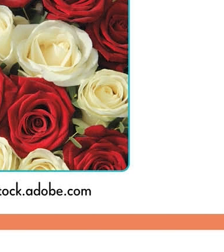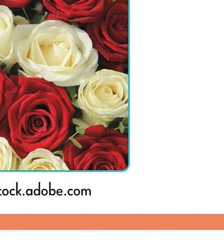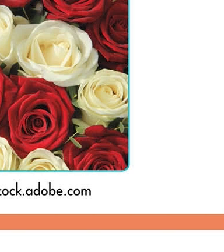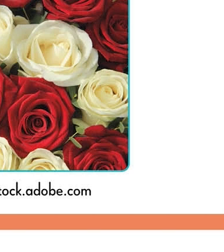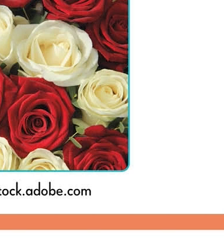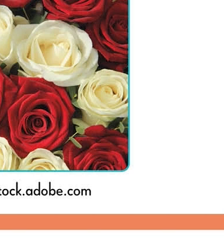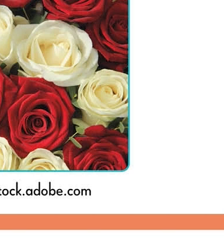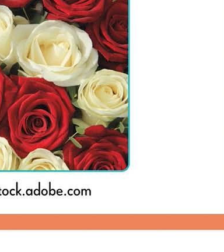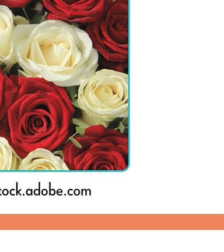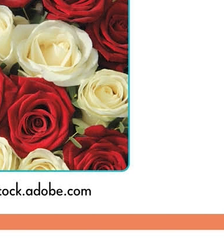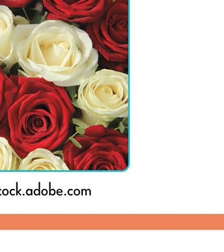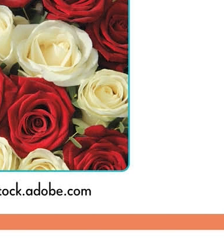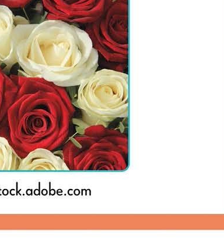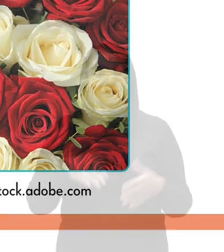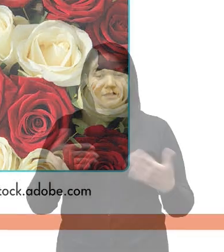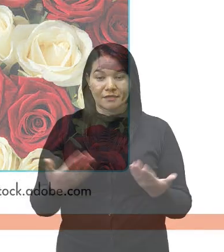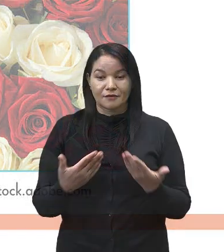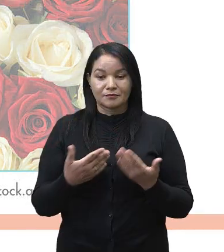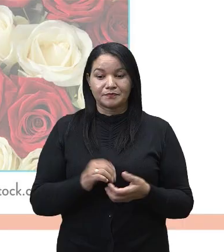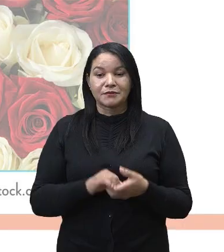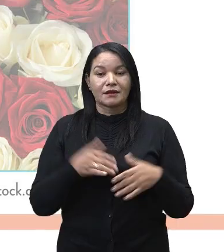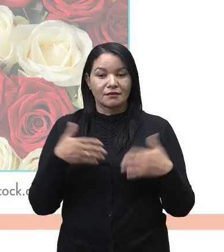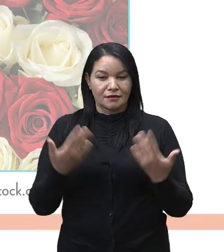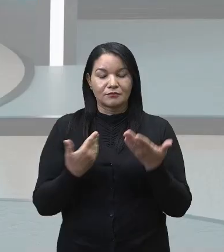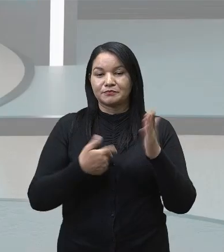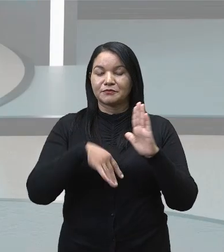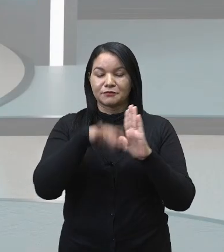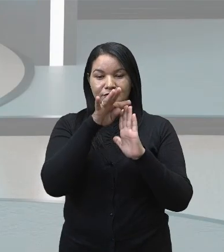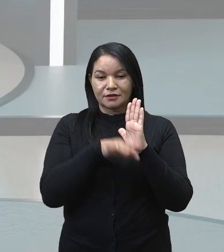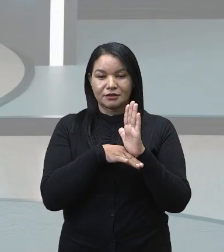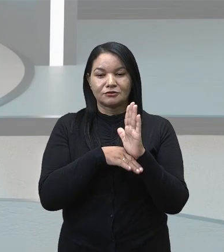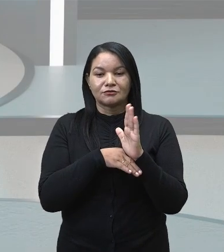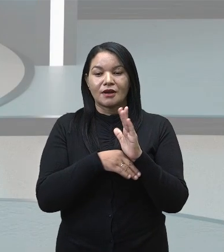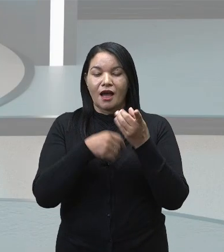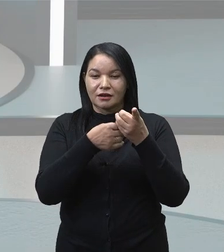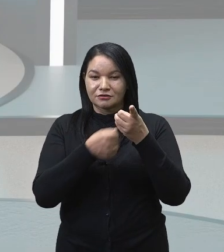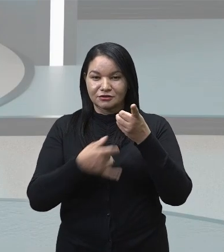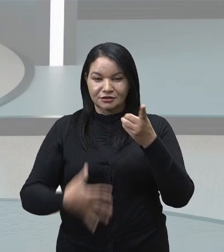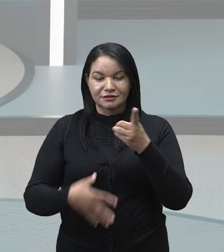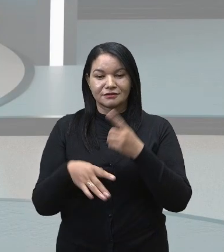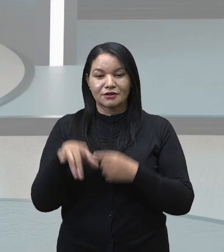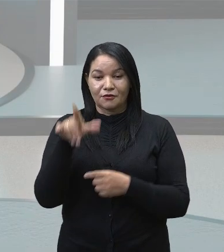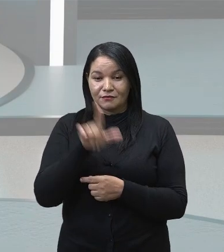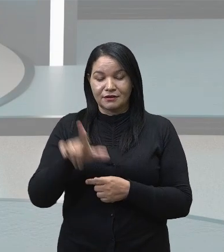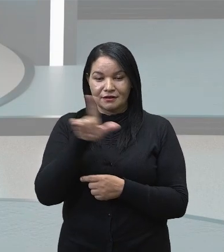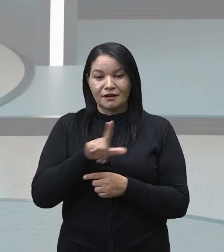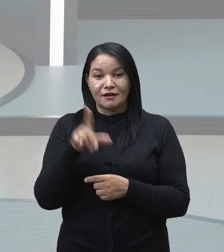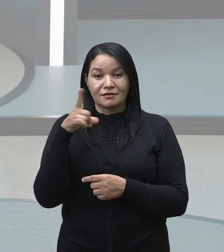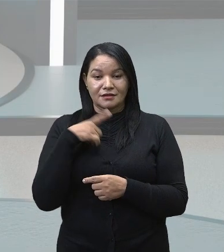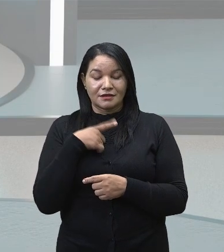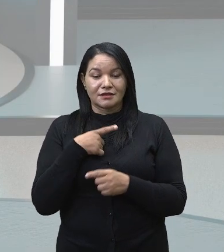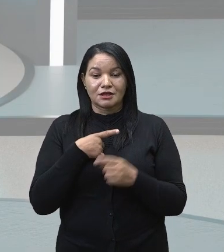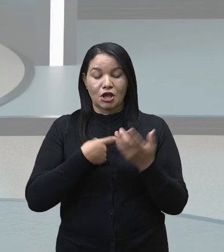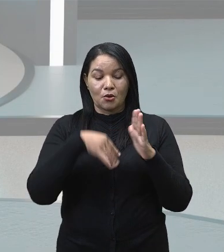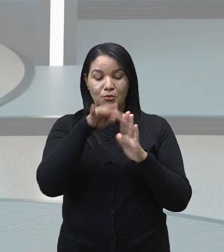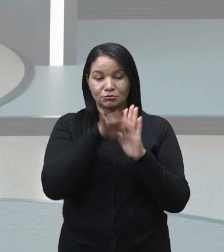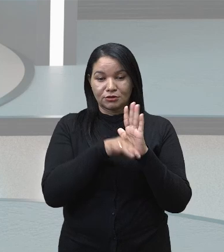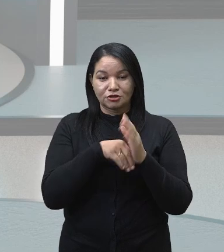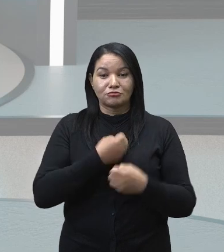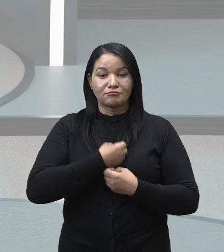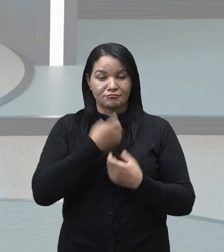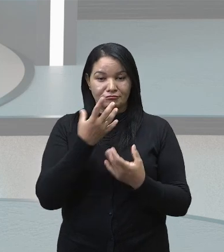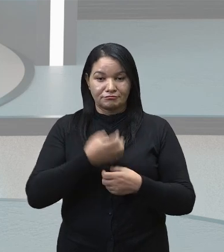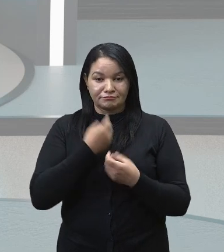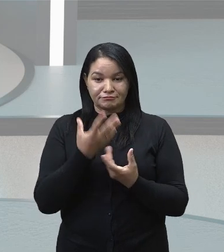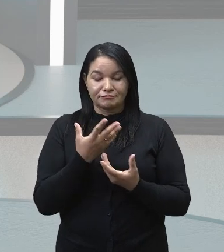fragrância. Então, aqui no texto da descrição literária, a gente já tem um texto mais poético, mais subjetivo,